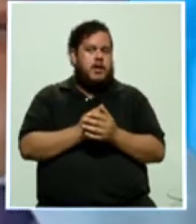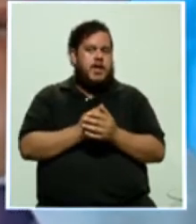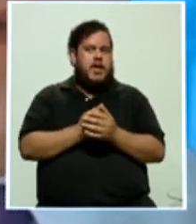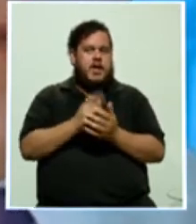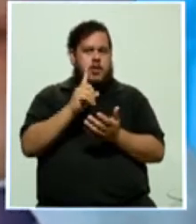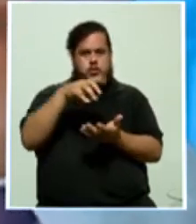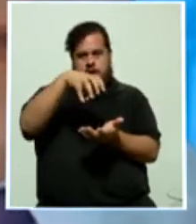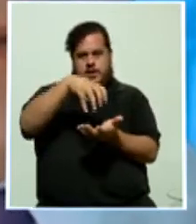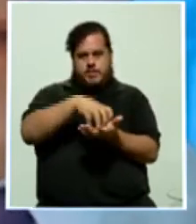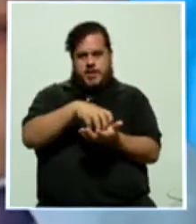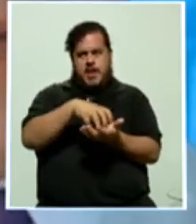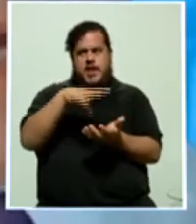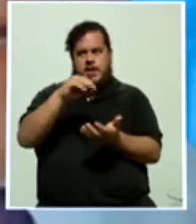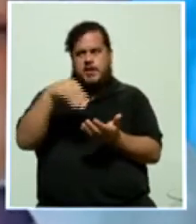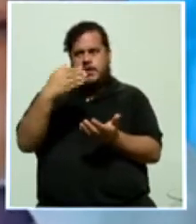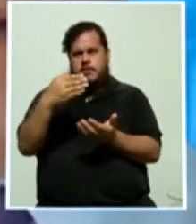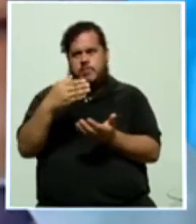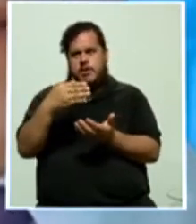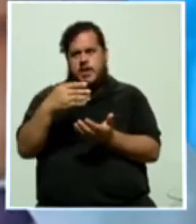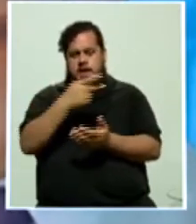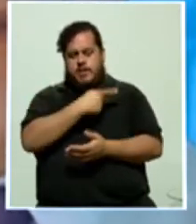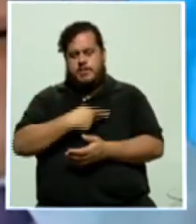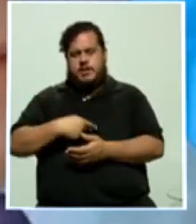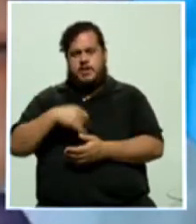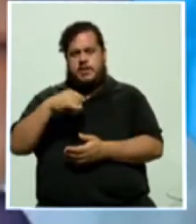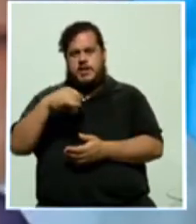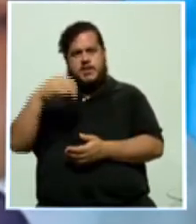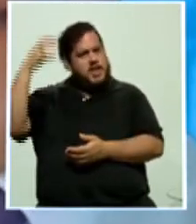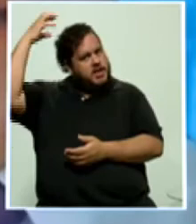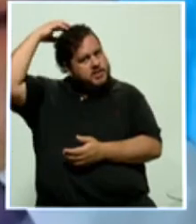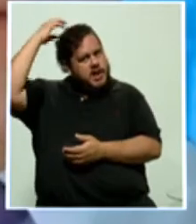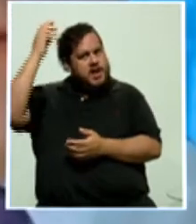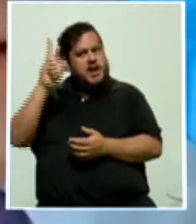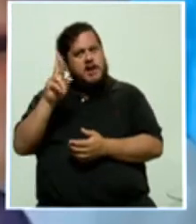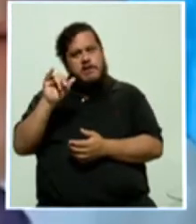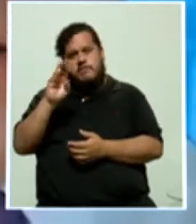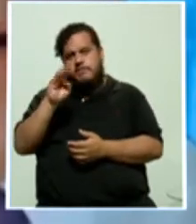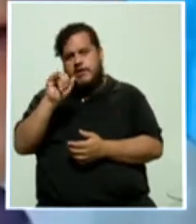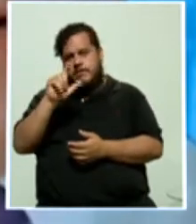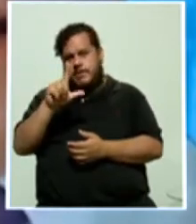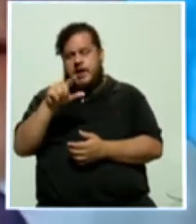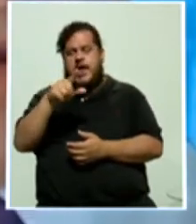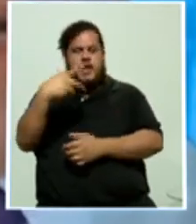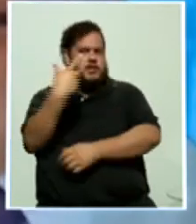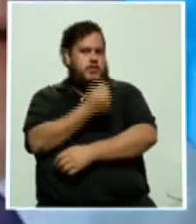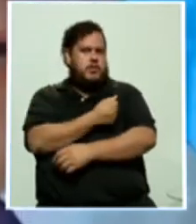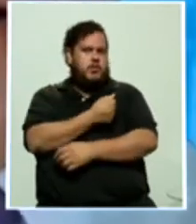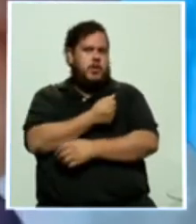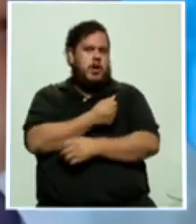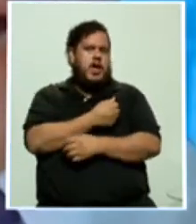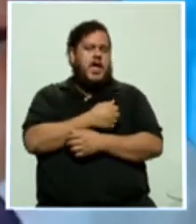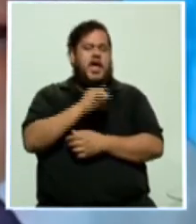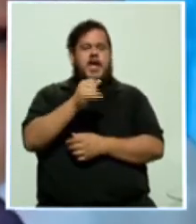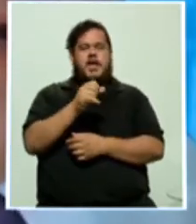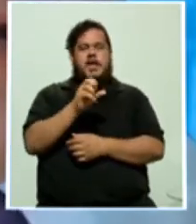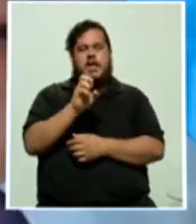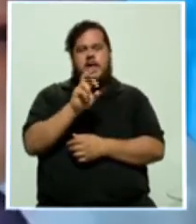día siguiente el presidente de Israel, el presidente Rivlin, quien fue vacunado en Jerusalén, en el